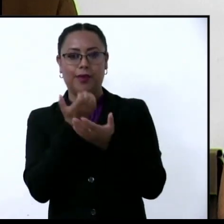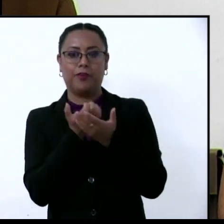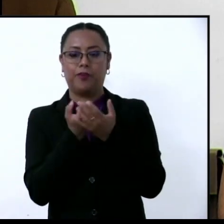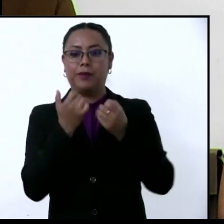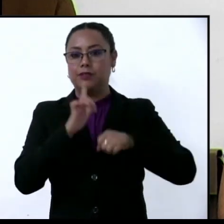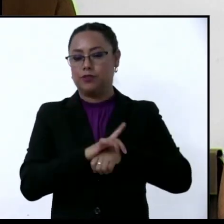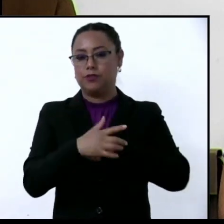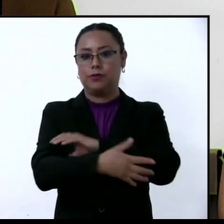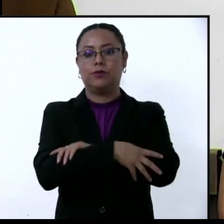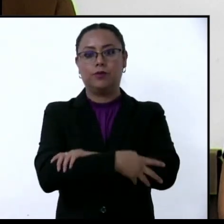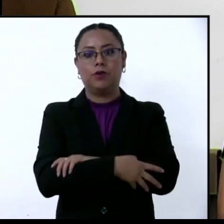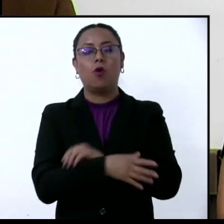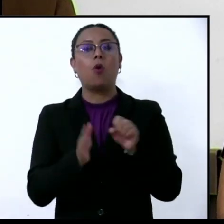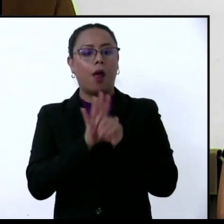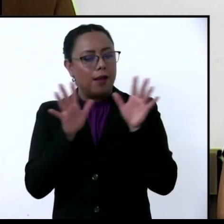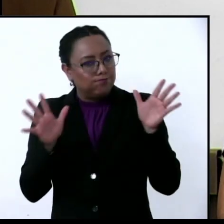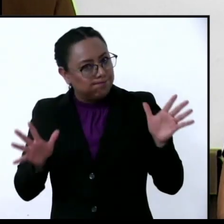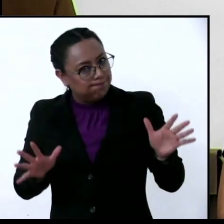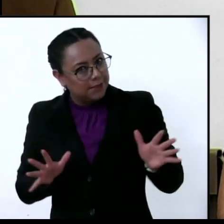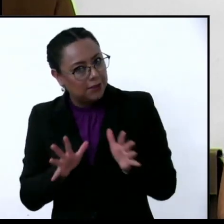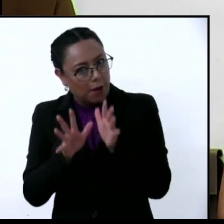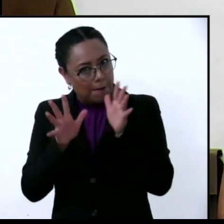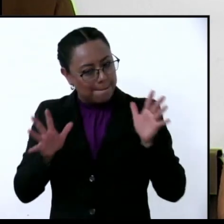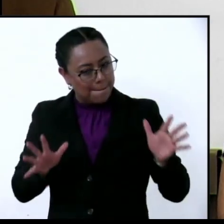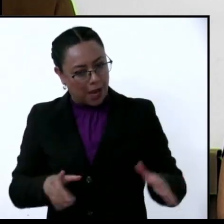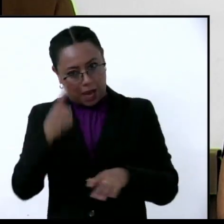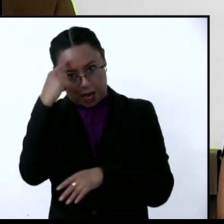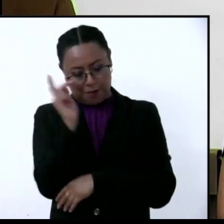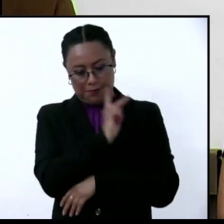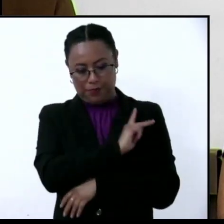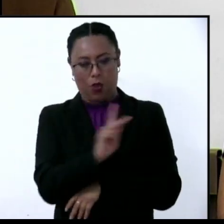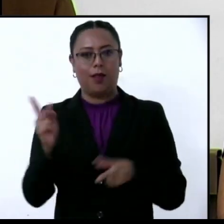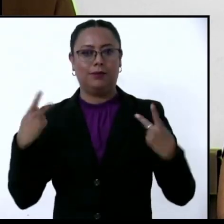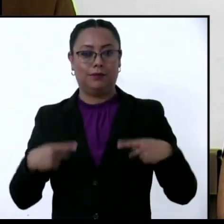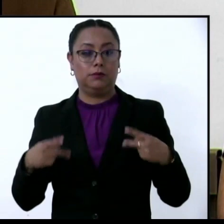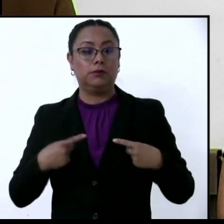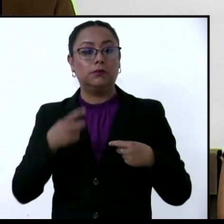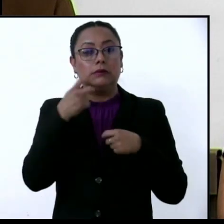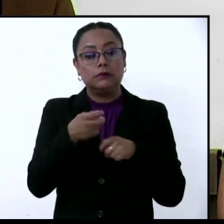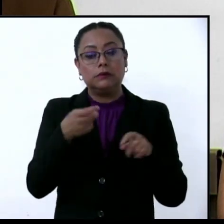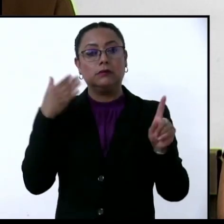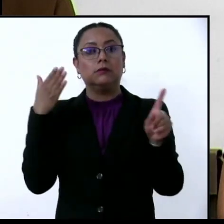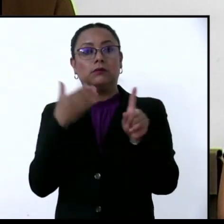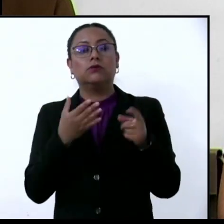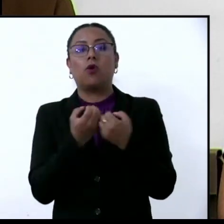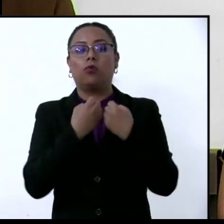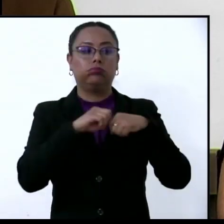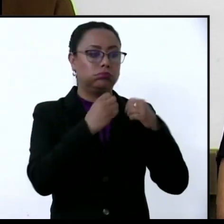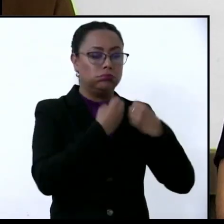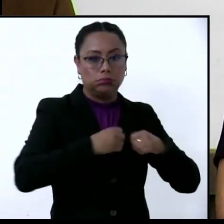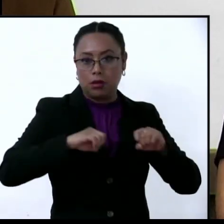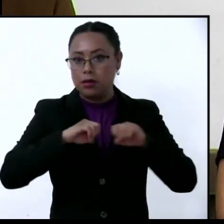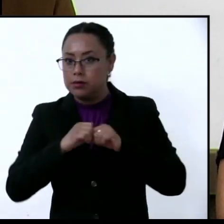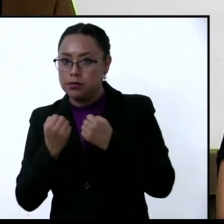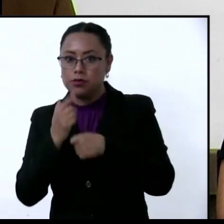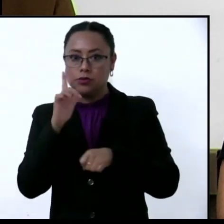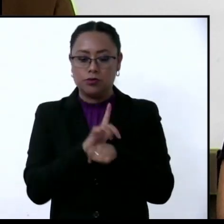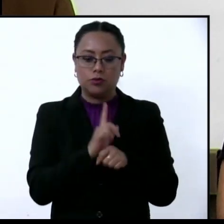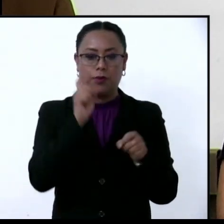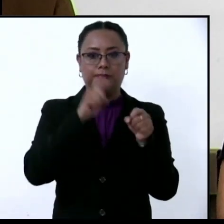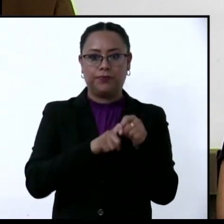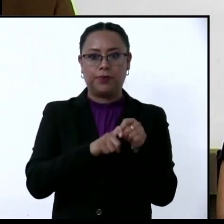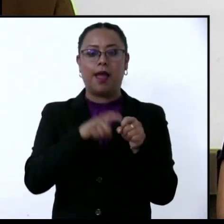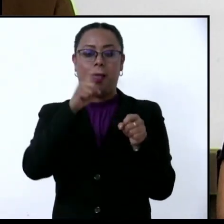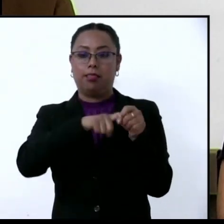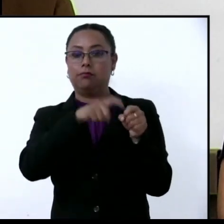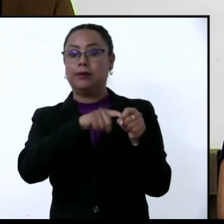que se denomina Impulso Popular, que está destinado para organizaciones sociales que se integran por 50